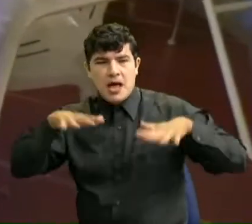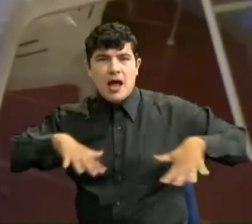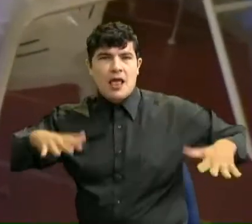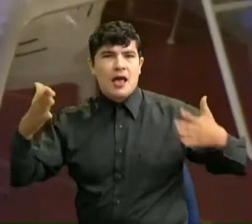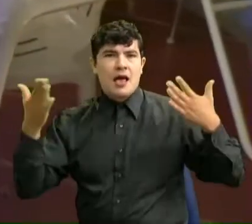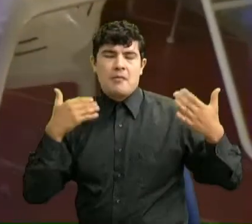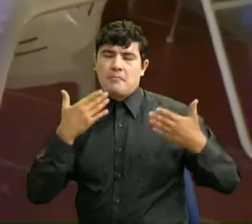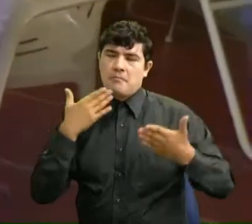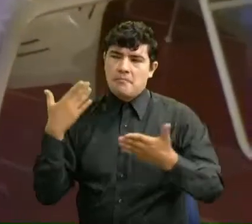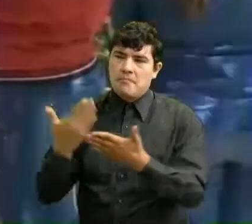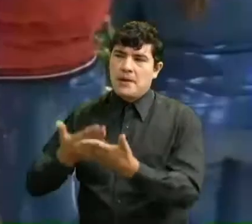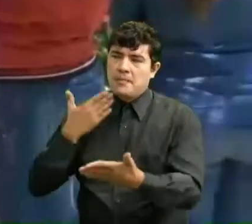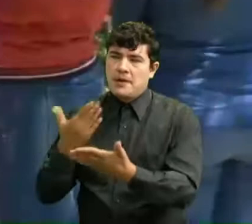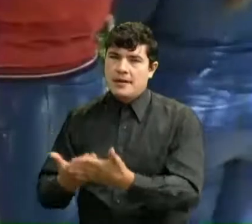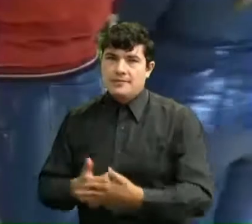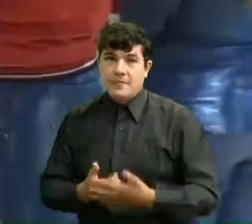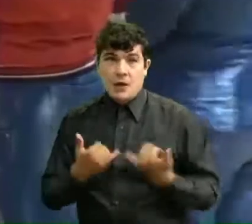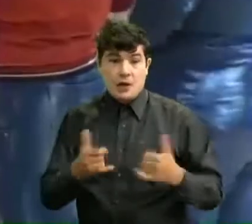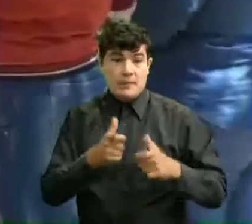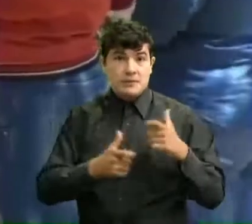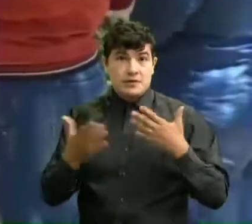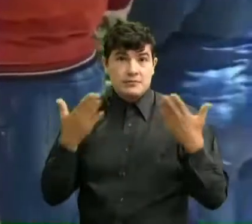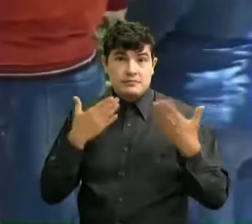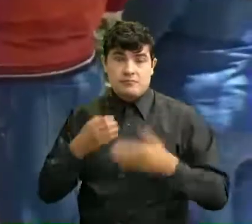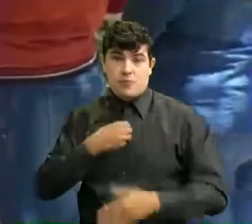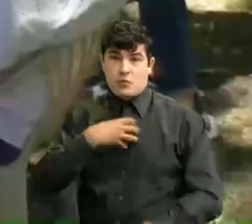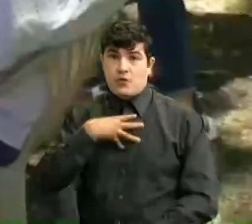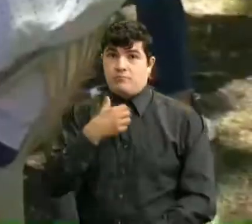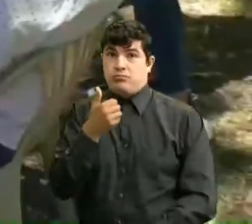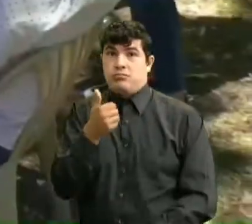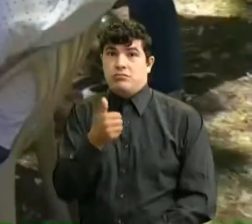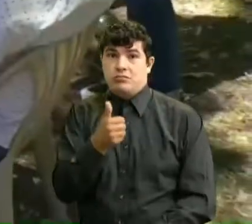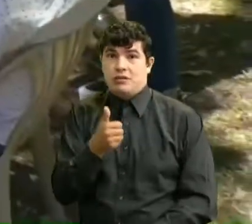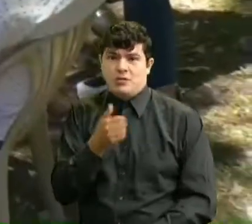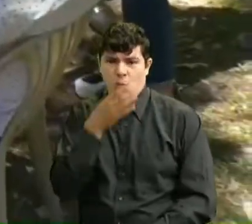es una buena oportunidad porque pueden consultar todas las dudas e